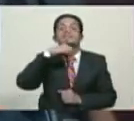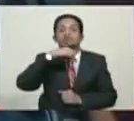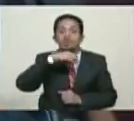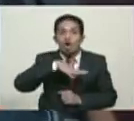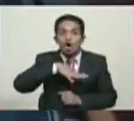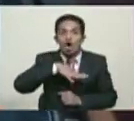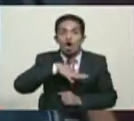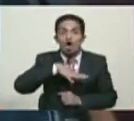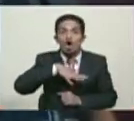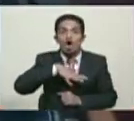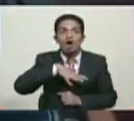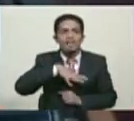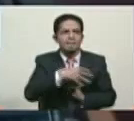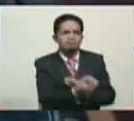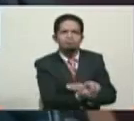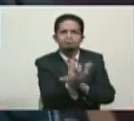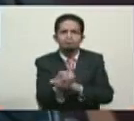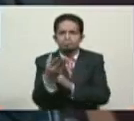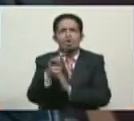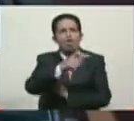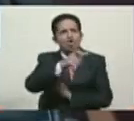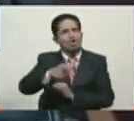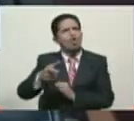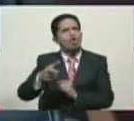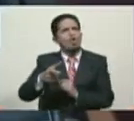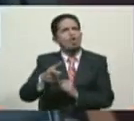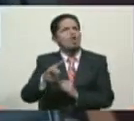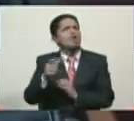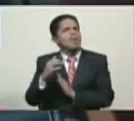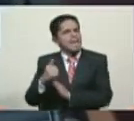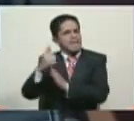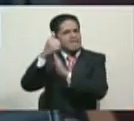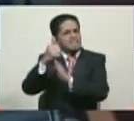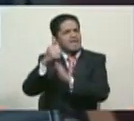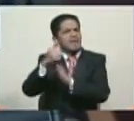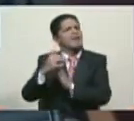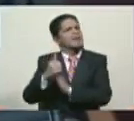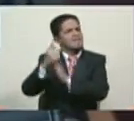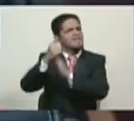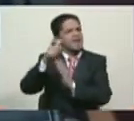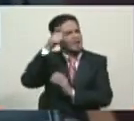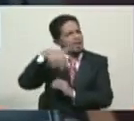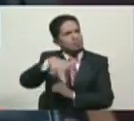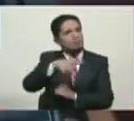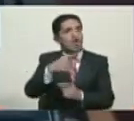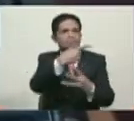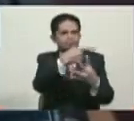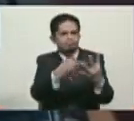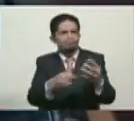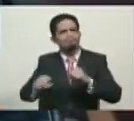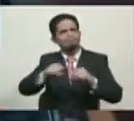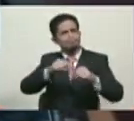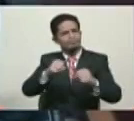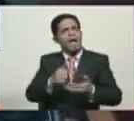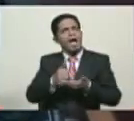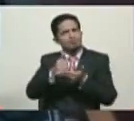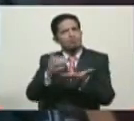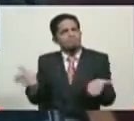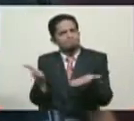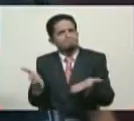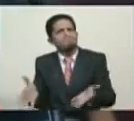ha parido humanos de verdad, conductores de pueblos, que con sus acciones marcan sus destinos y los